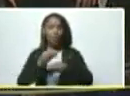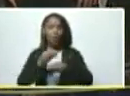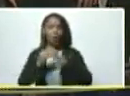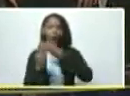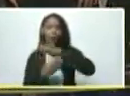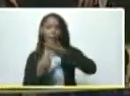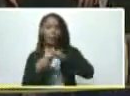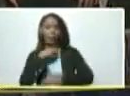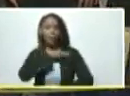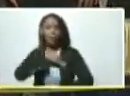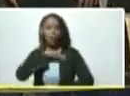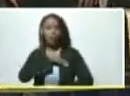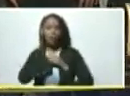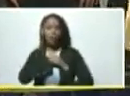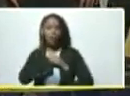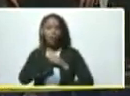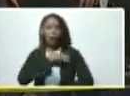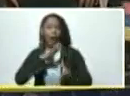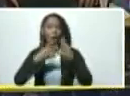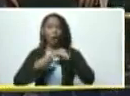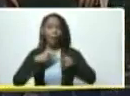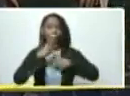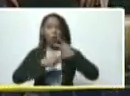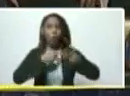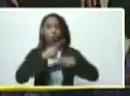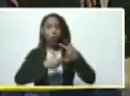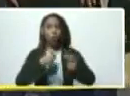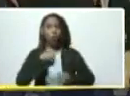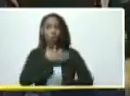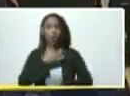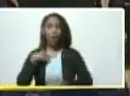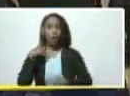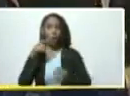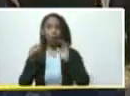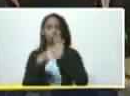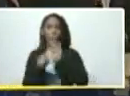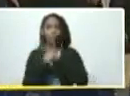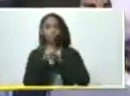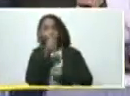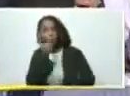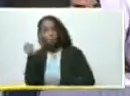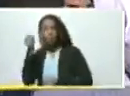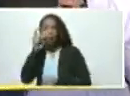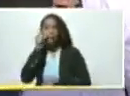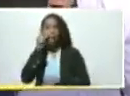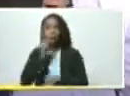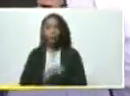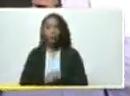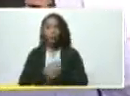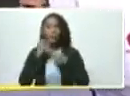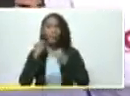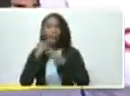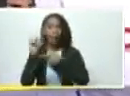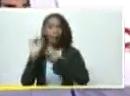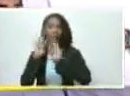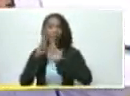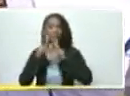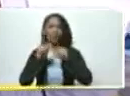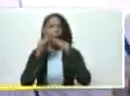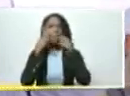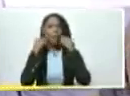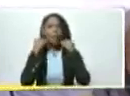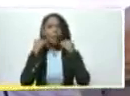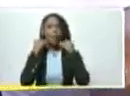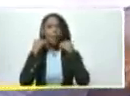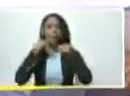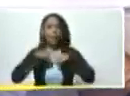base de misión, en los CLAP productivos. Yo le quiero pasar primero a Jesús García para que él le cuente la experiencia